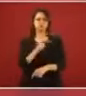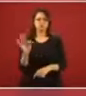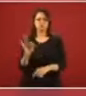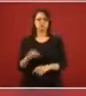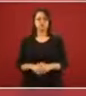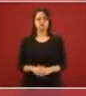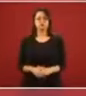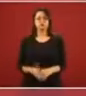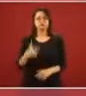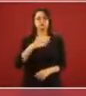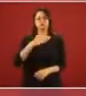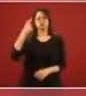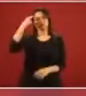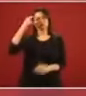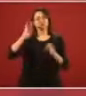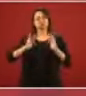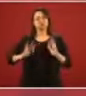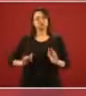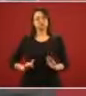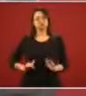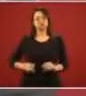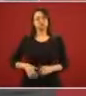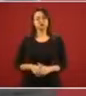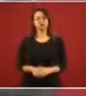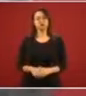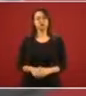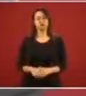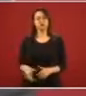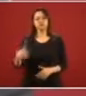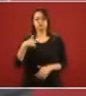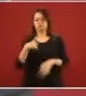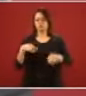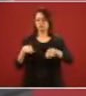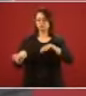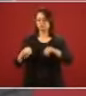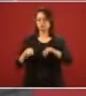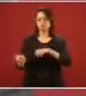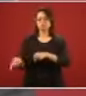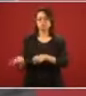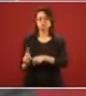Yo tengo mi conciencia tranquila, porque trabajo todos los días